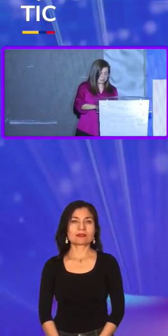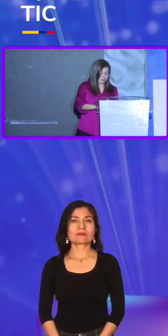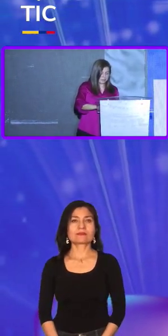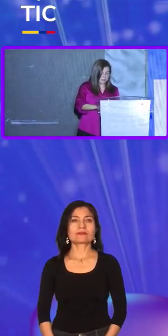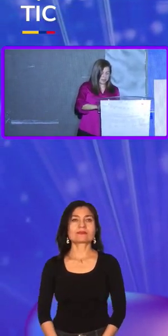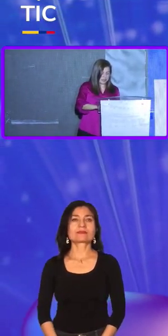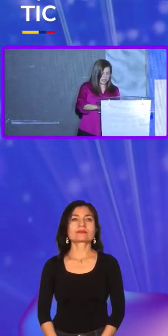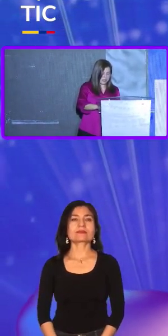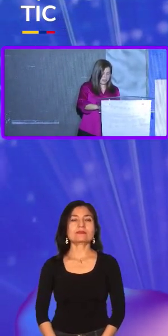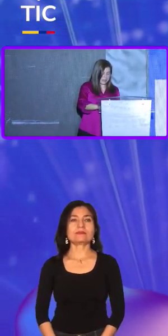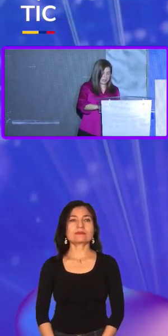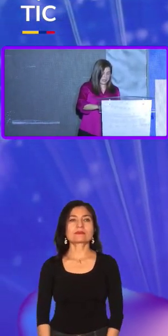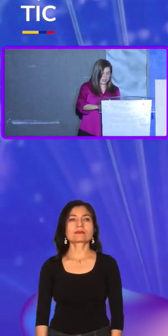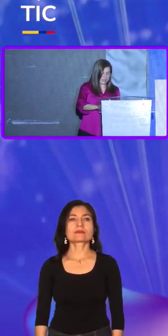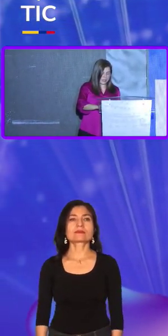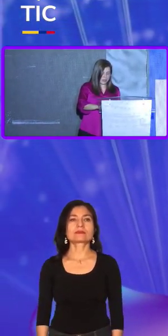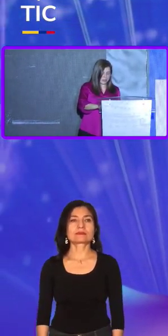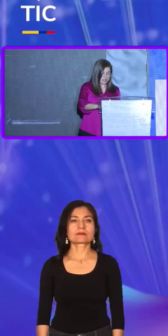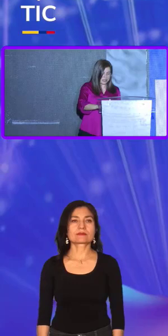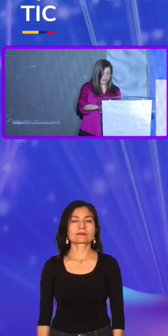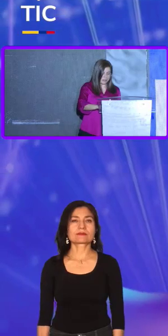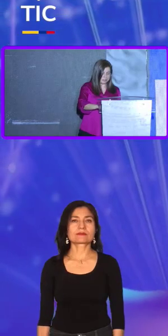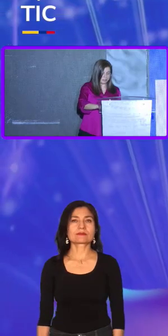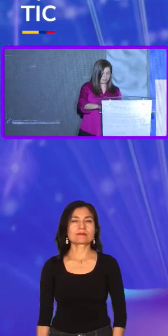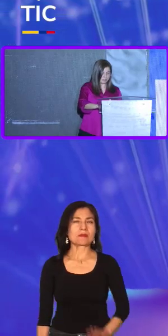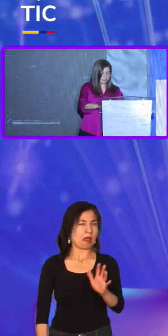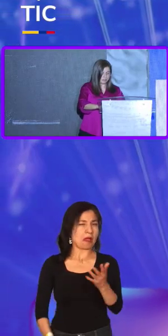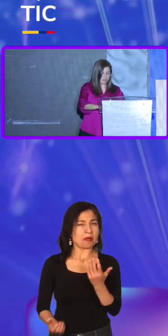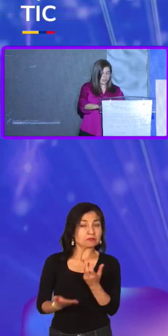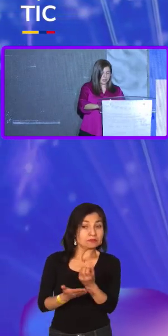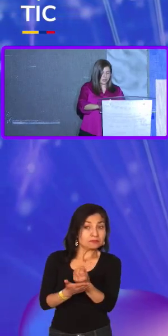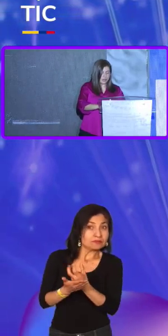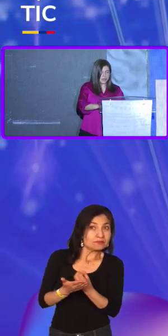Mientras vemos el tema de la siguiente diapositiva,